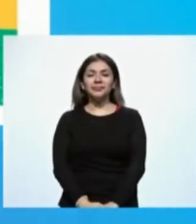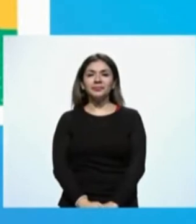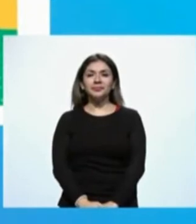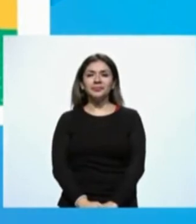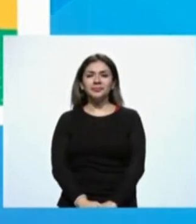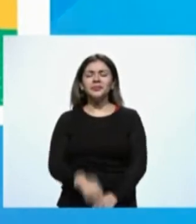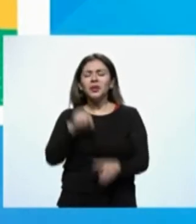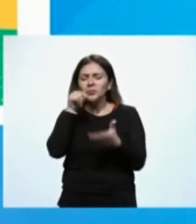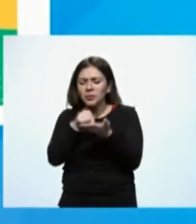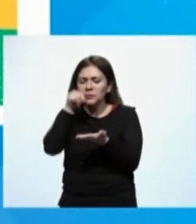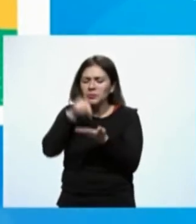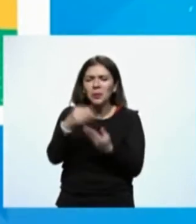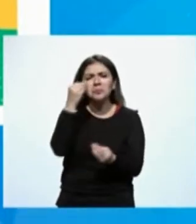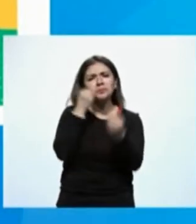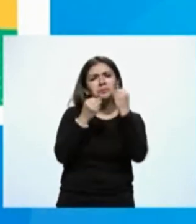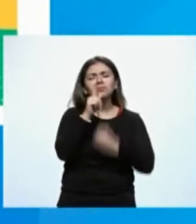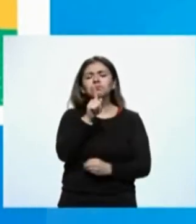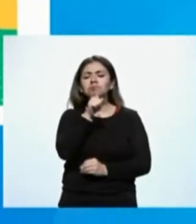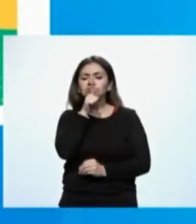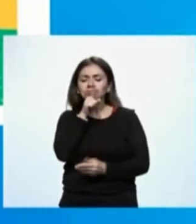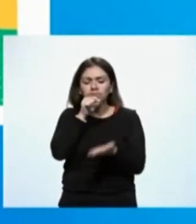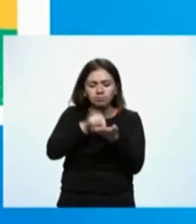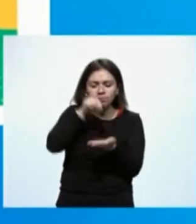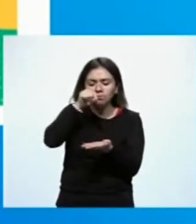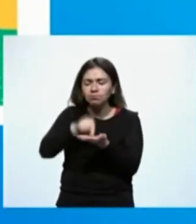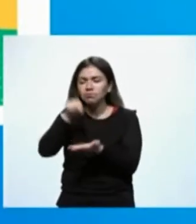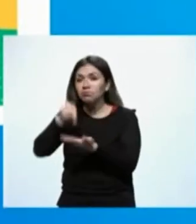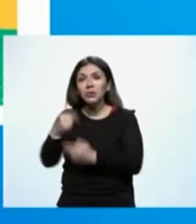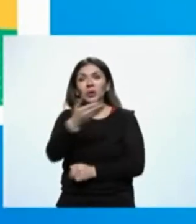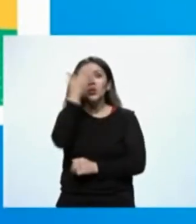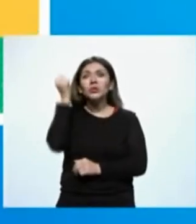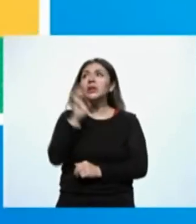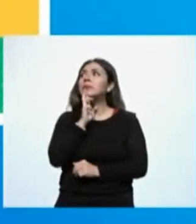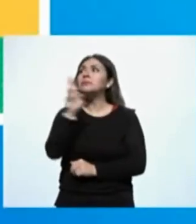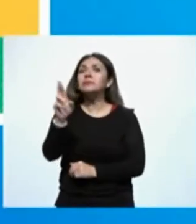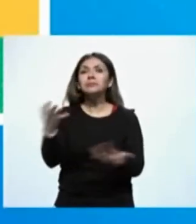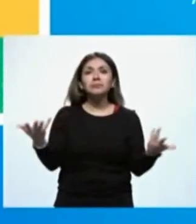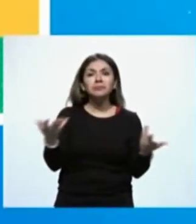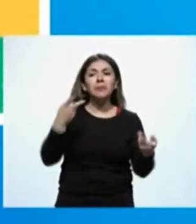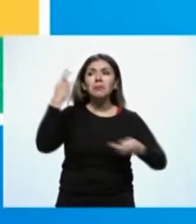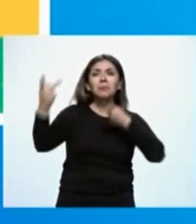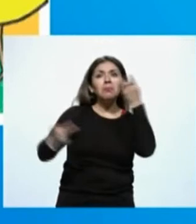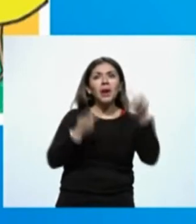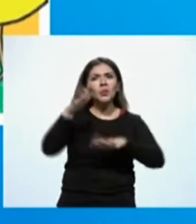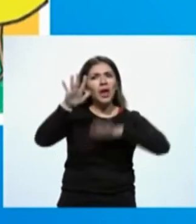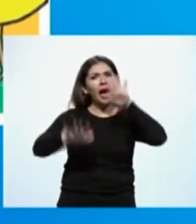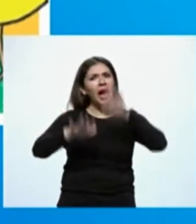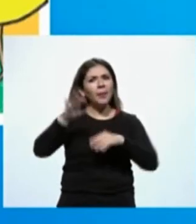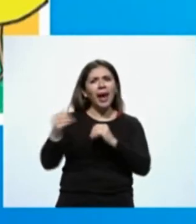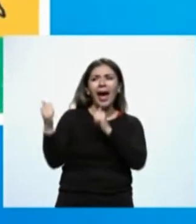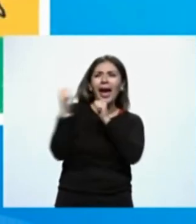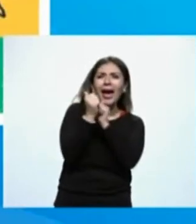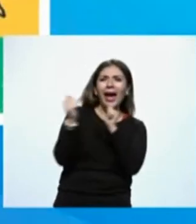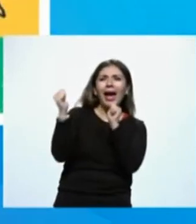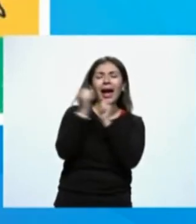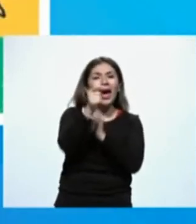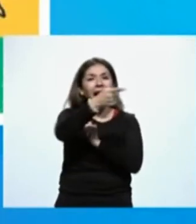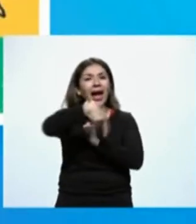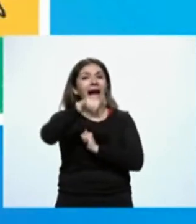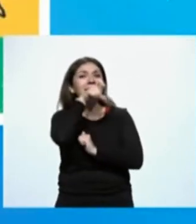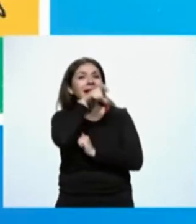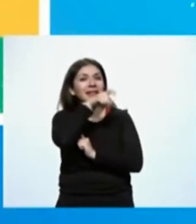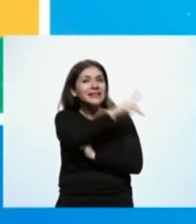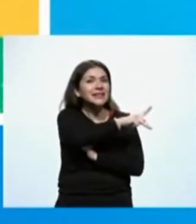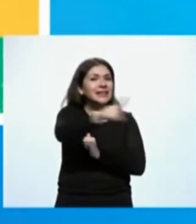Pica narices de silencio, porque no sabe contestar a las preguntas que le hacen las gallinitas del